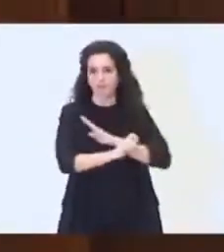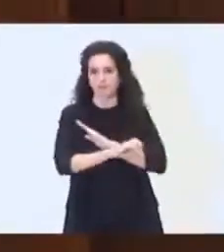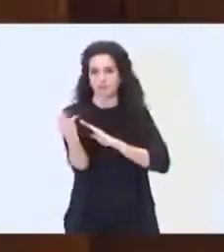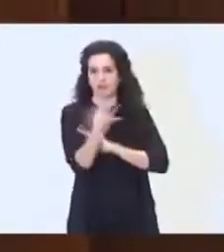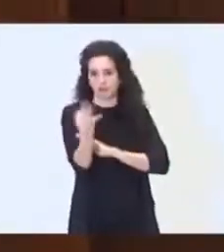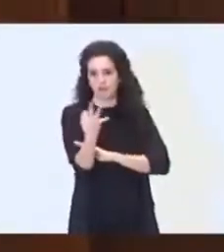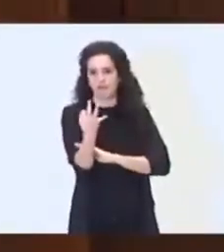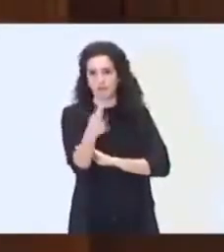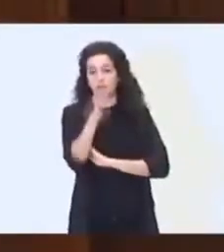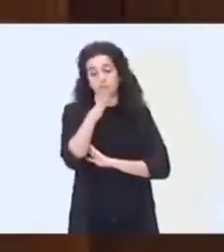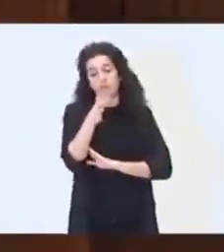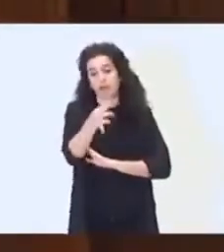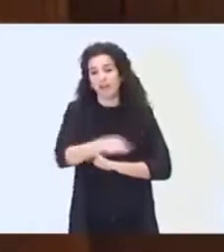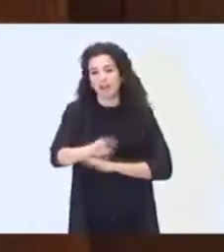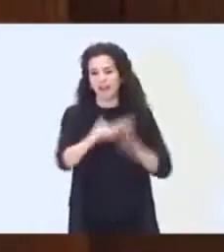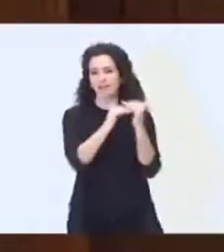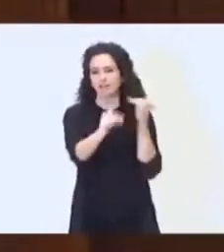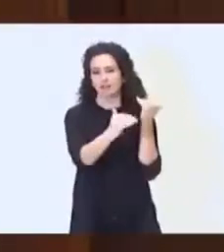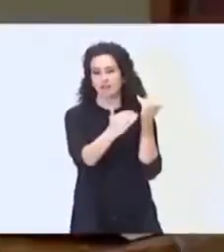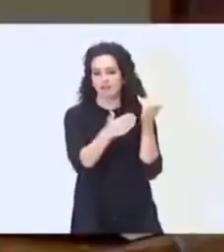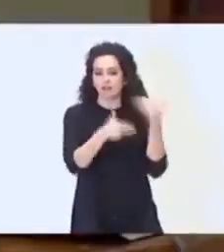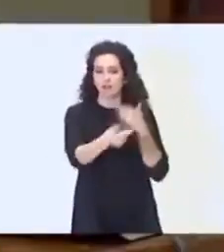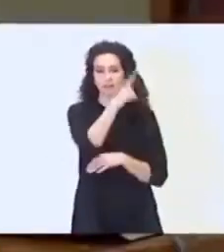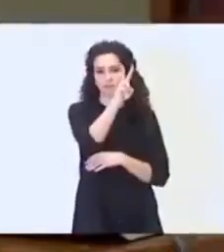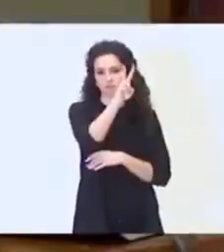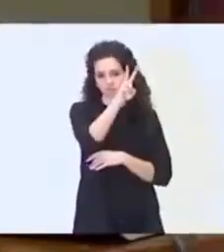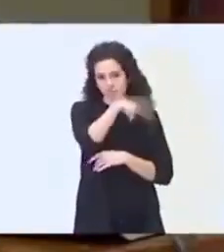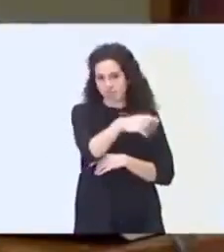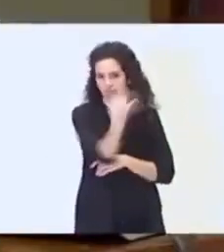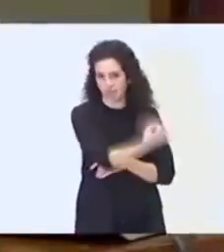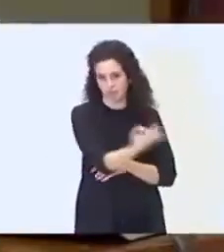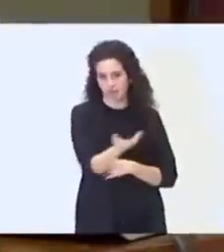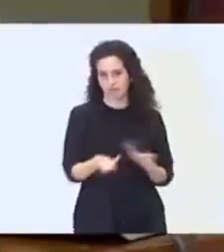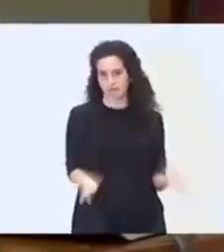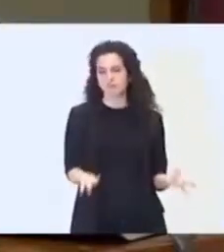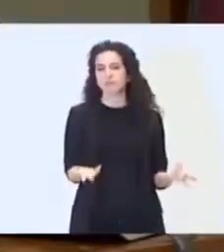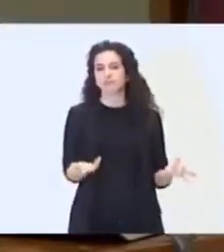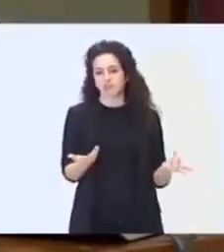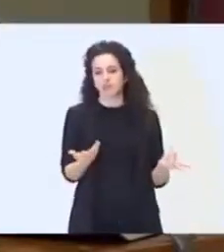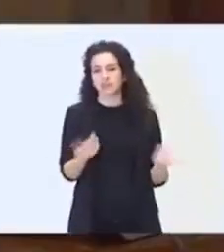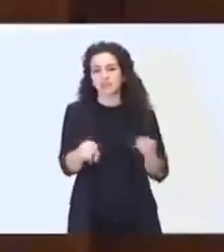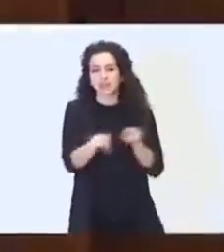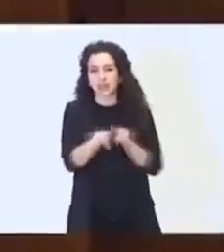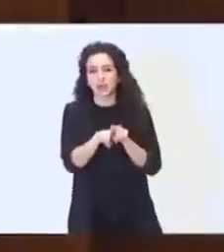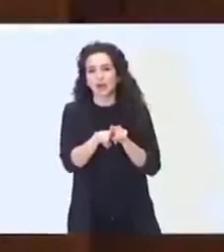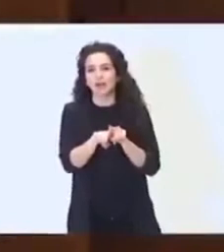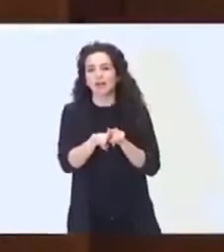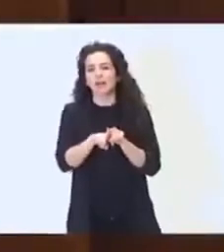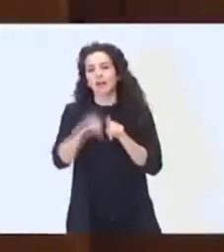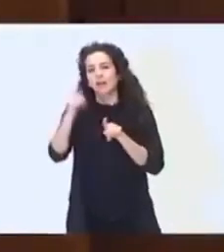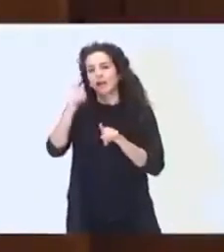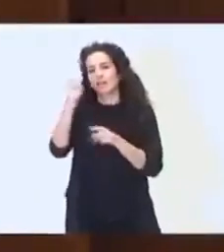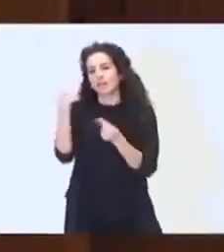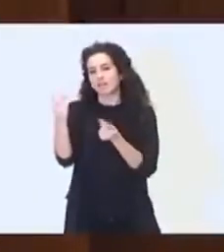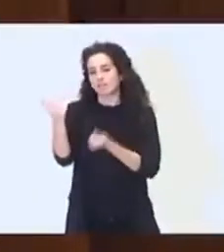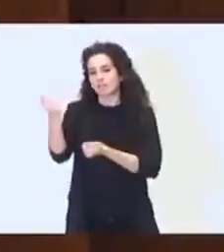sostenibles. La aportación, y es lo que tiene crisis, que lleva consigo oportunidad, la aportación de cientos de millones por parte de